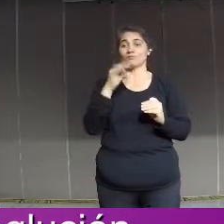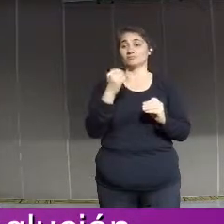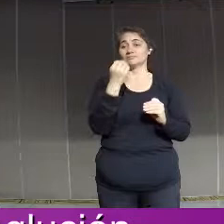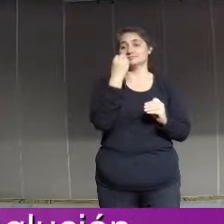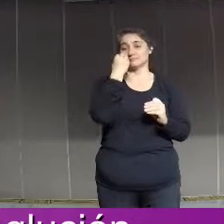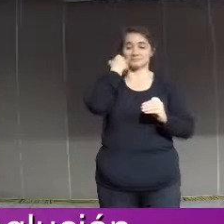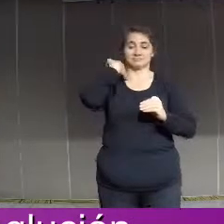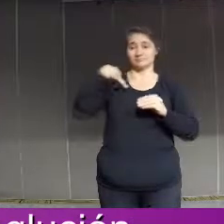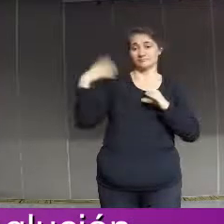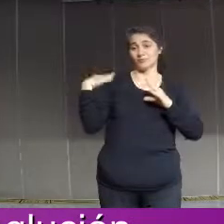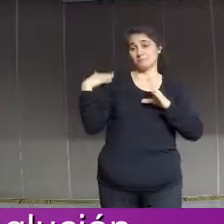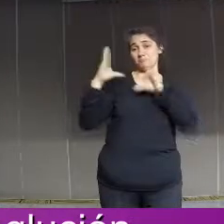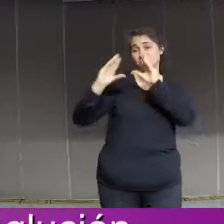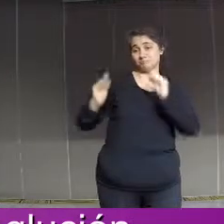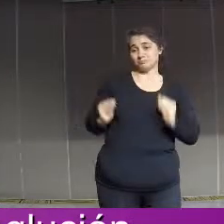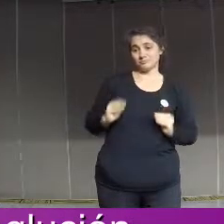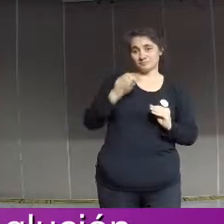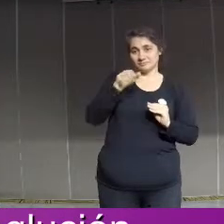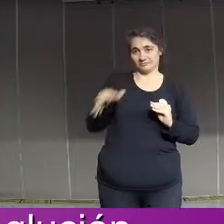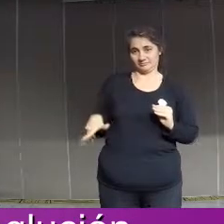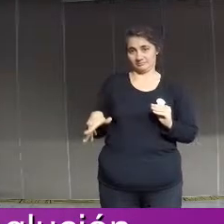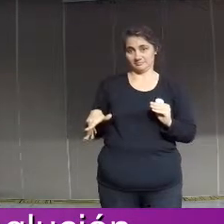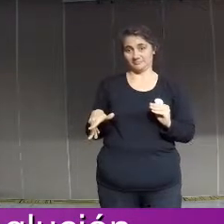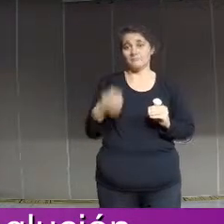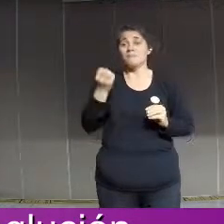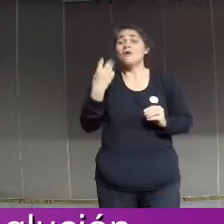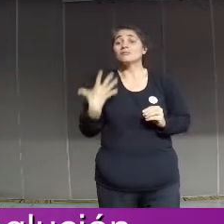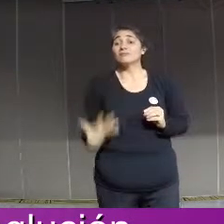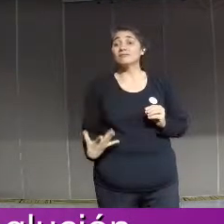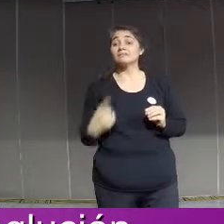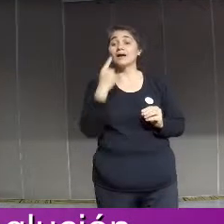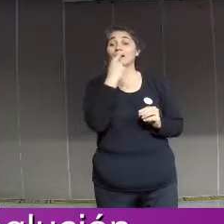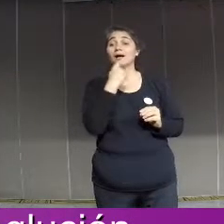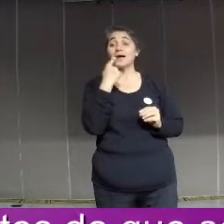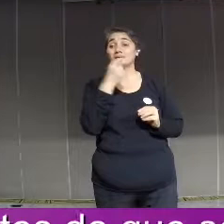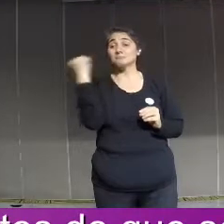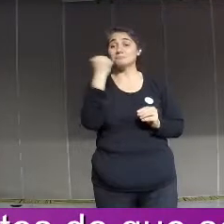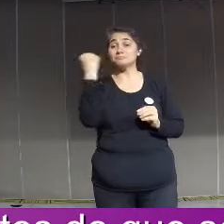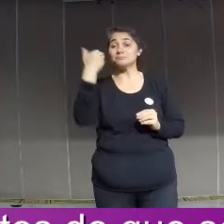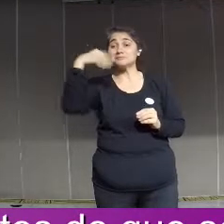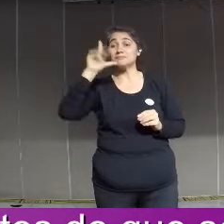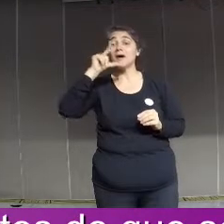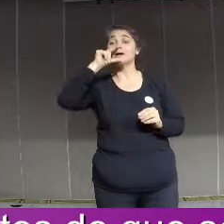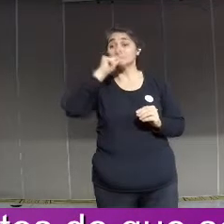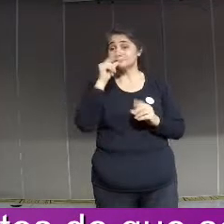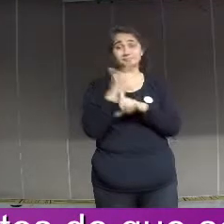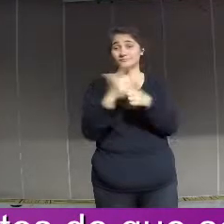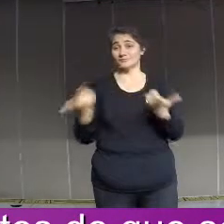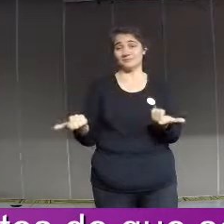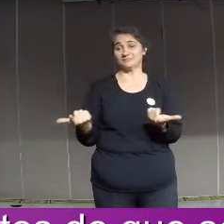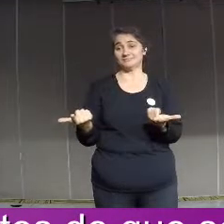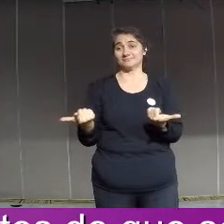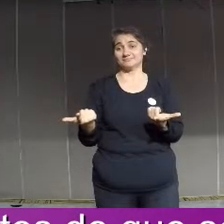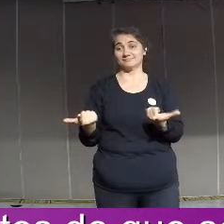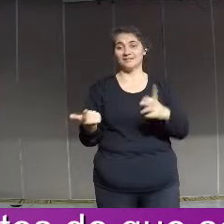¿sí? Que acuérdense, los labios era la primer válvula, la válvula más importante. El cierre de los labios me va a